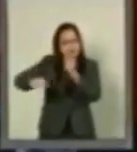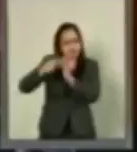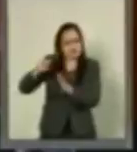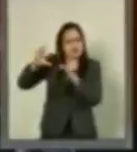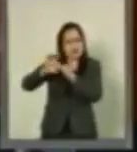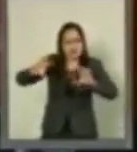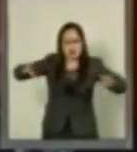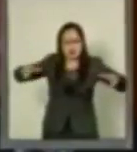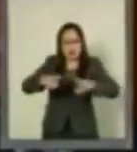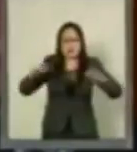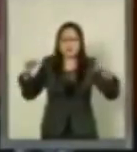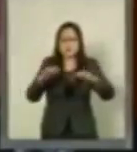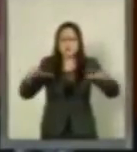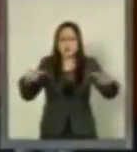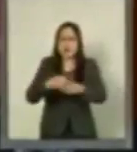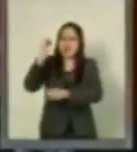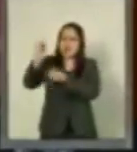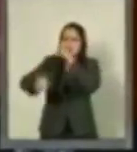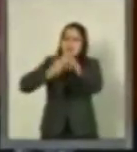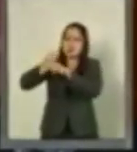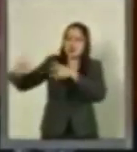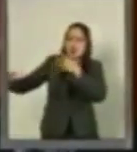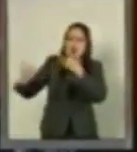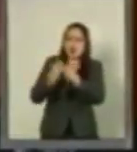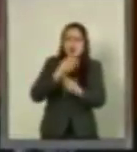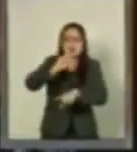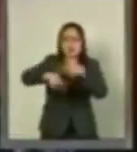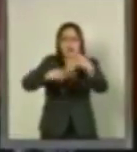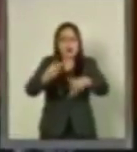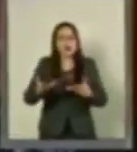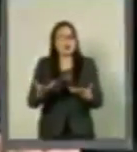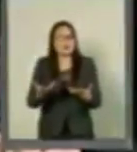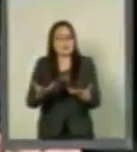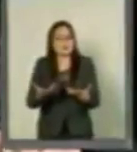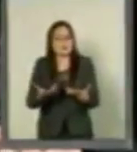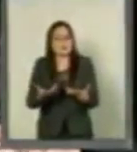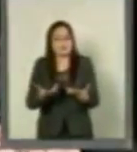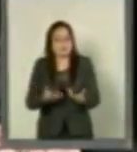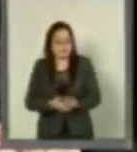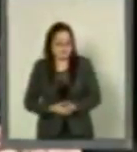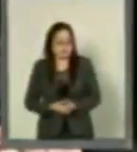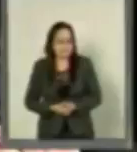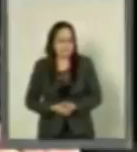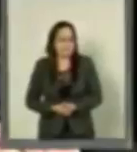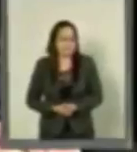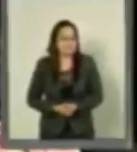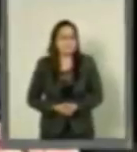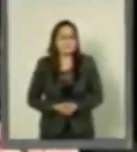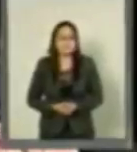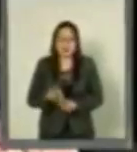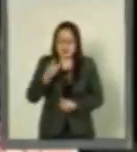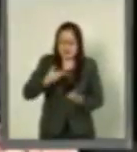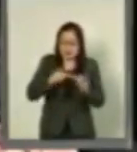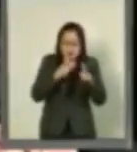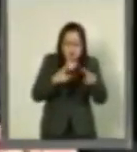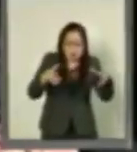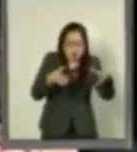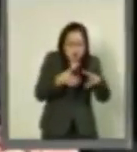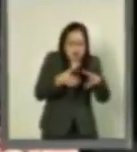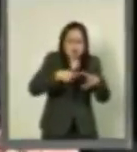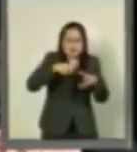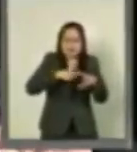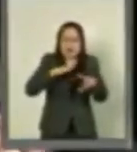un evento con un organismo internacional. Es un grupo de facto, es un